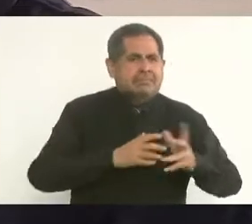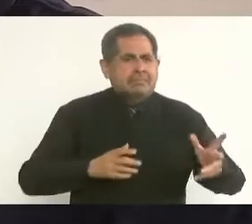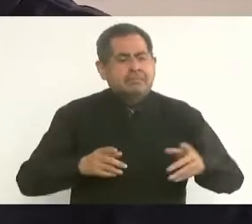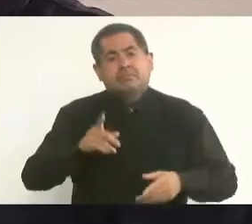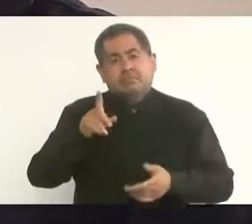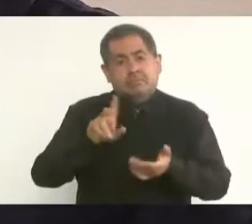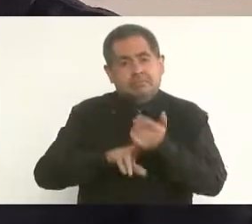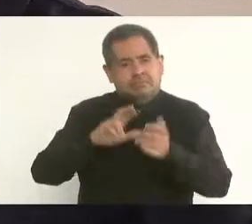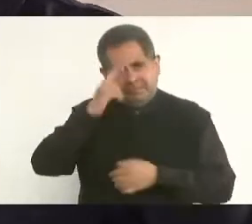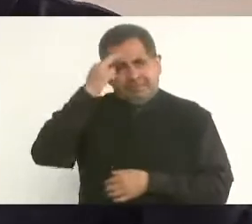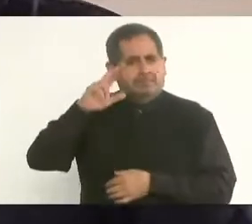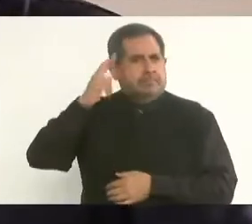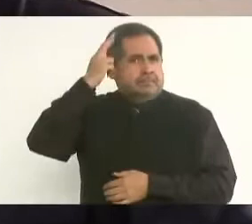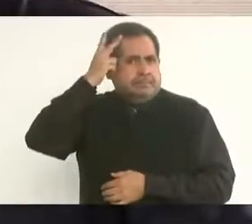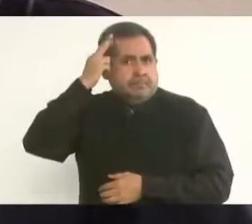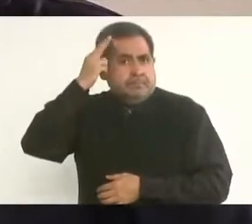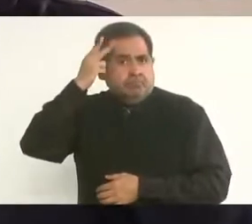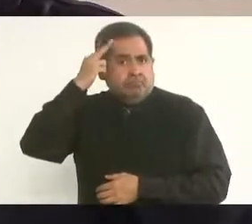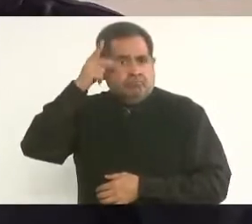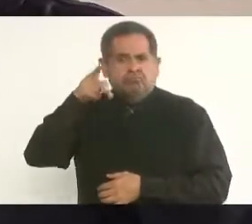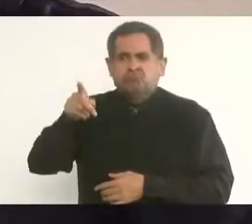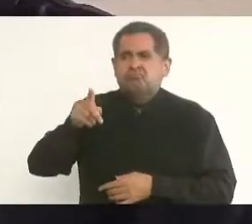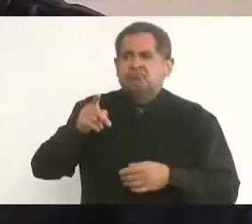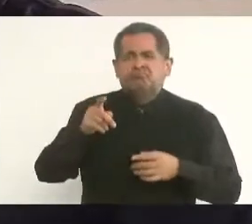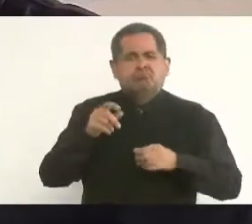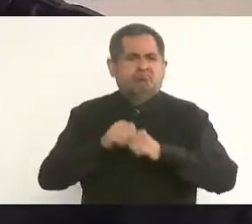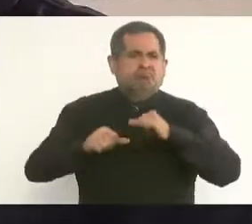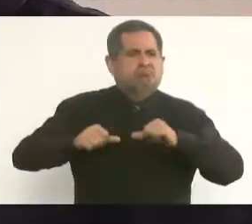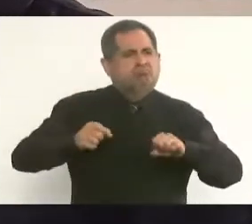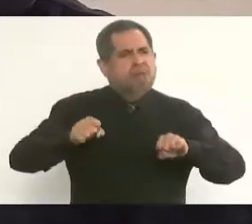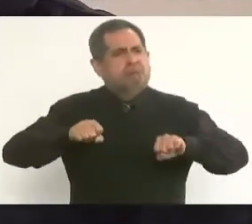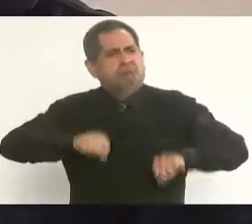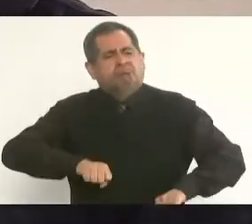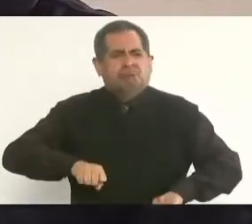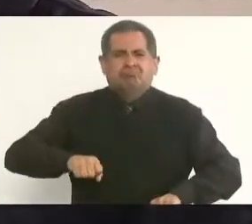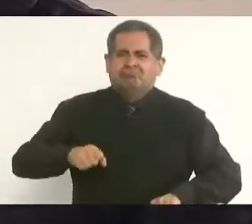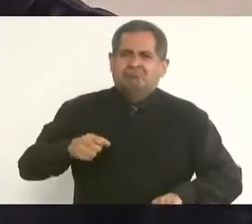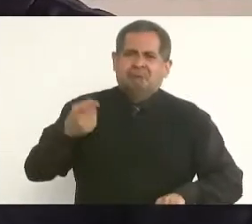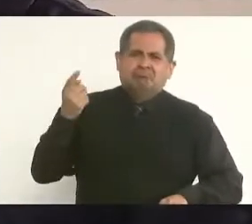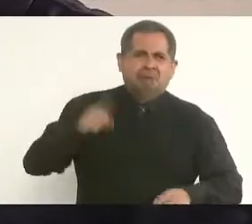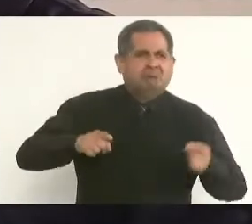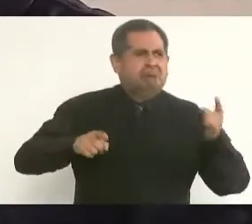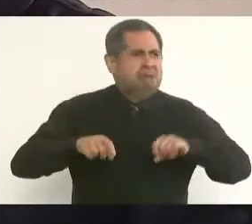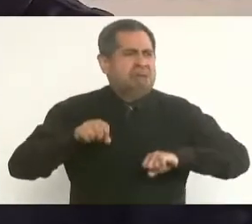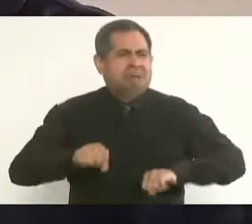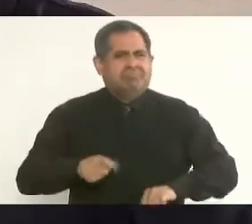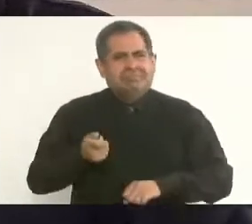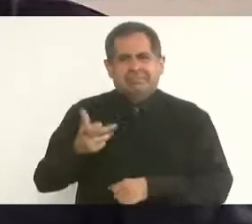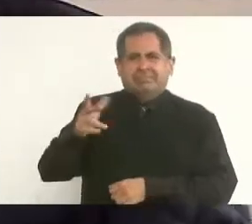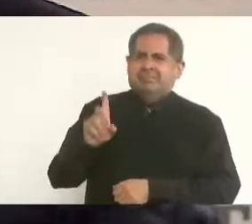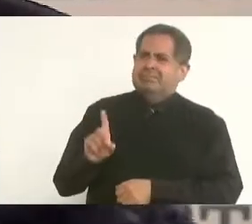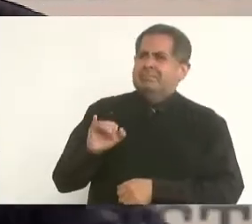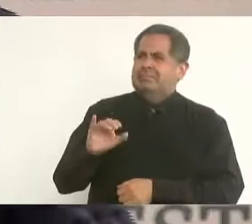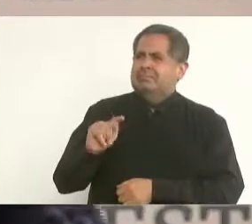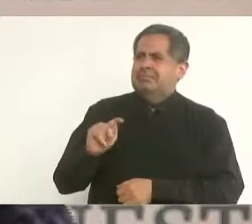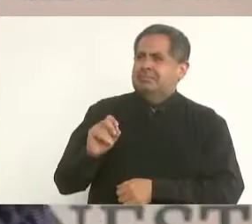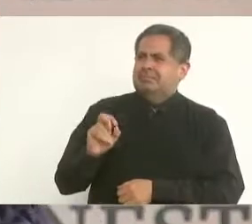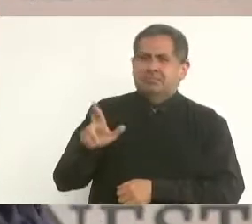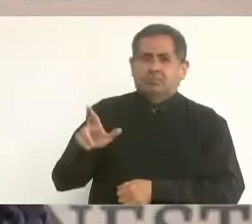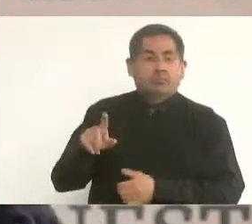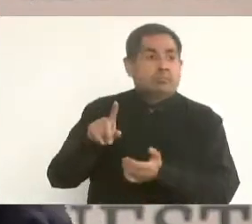Porfirio Díaz se convirtió en un dictador, se mantuvo en